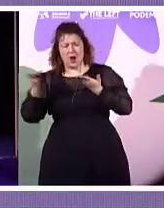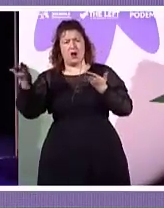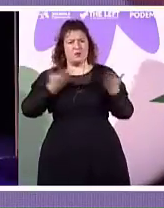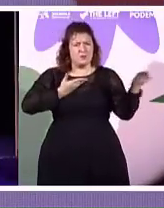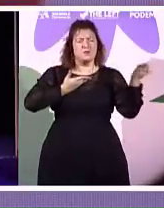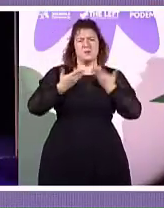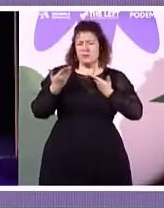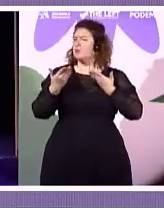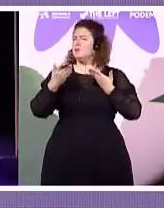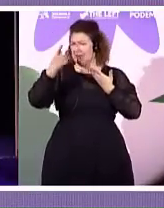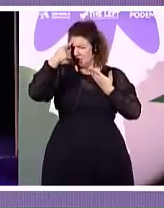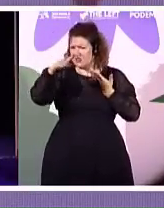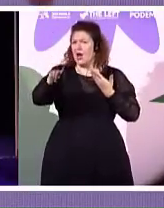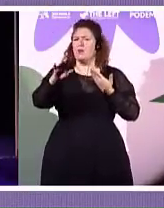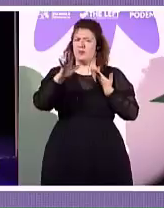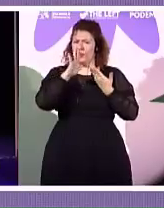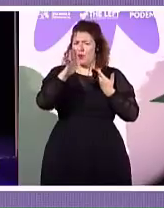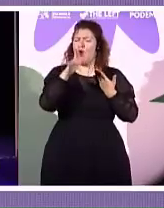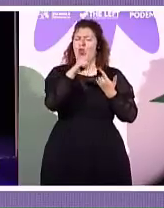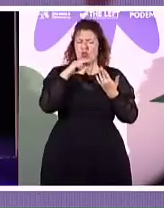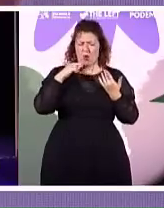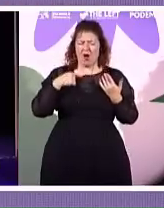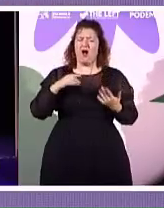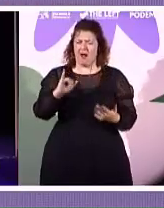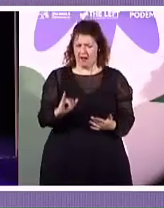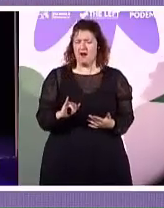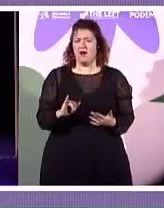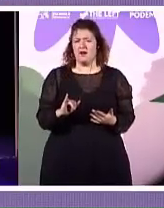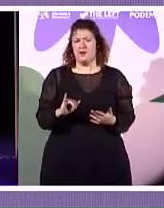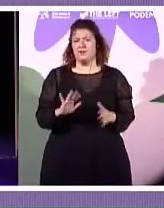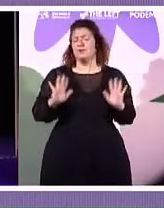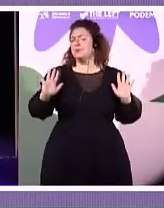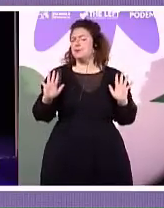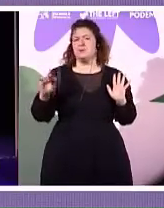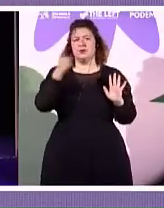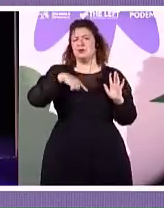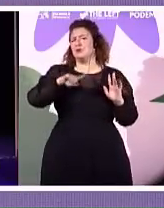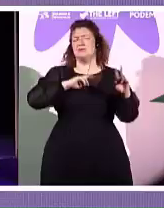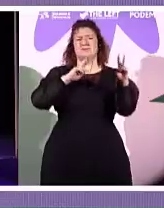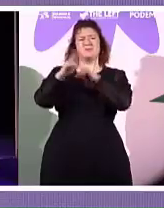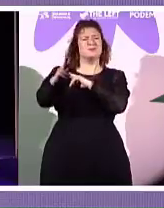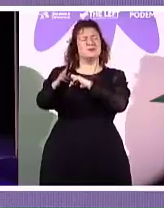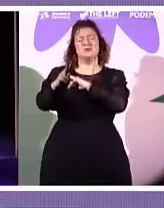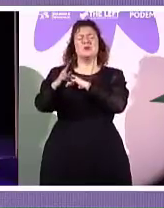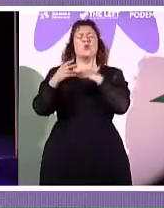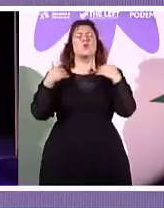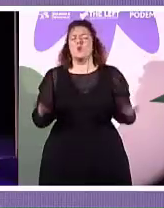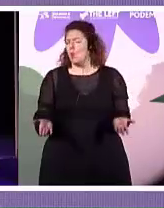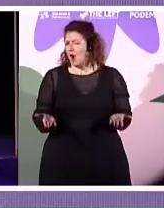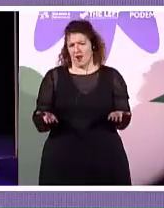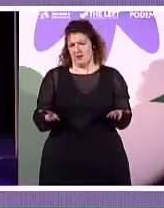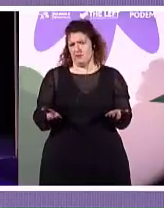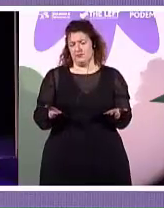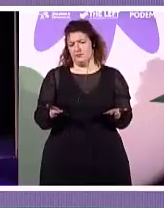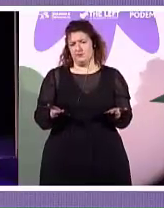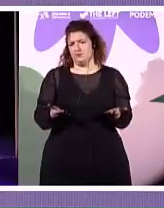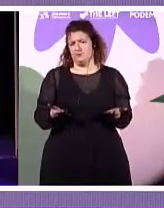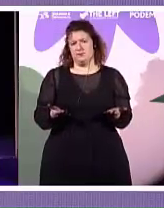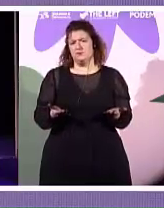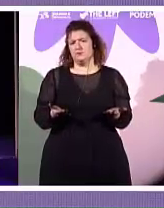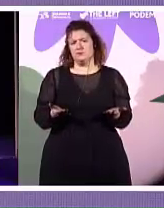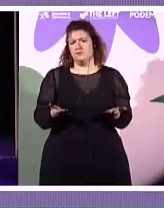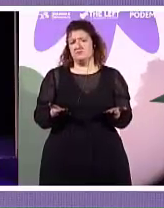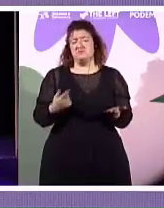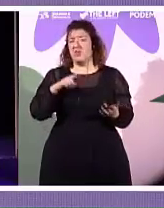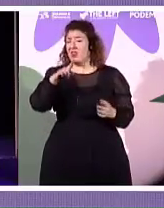golpeando porque saben que hacen daño pero el mensaje más poderoso que les podemos lanzar es que no hay